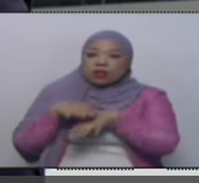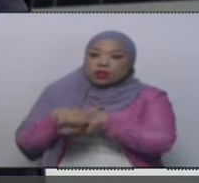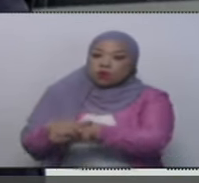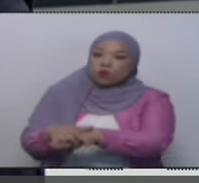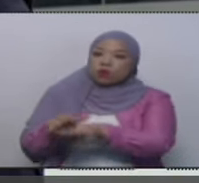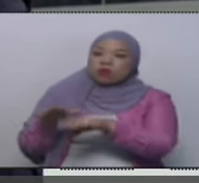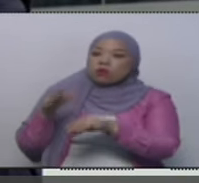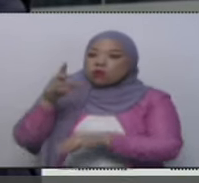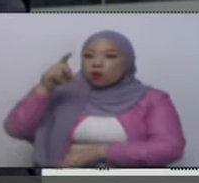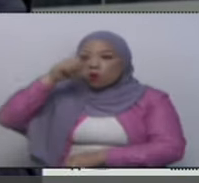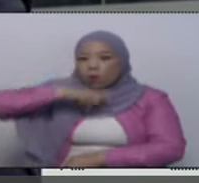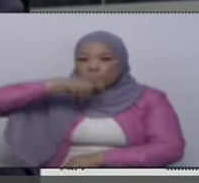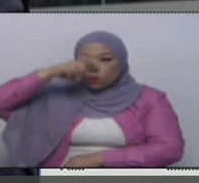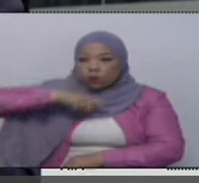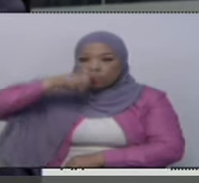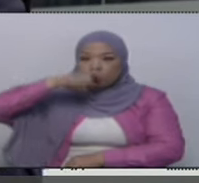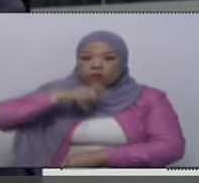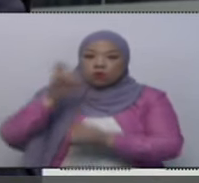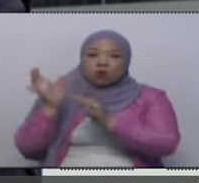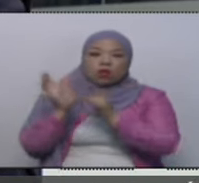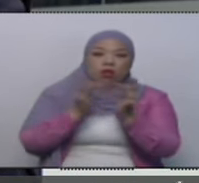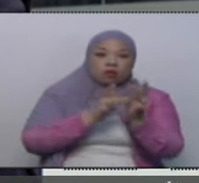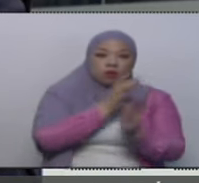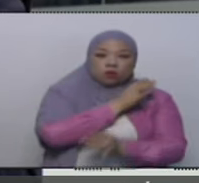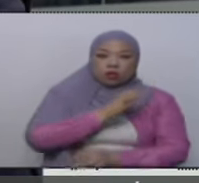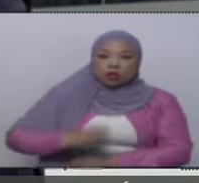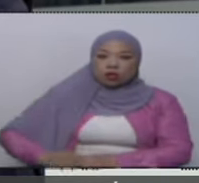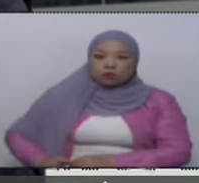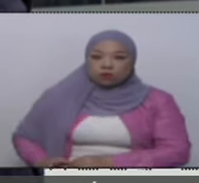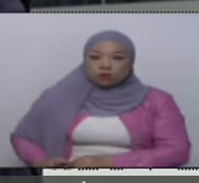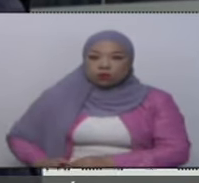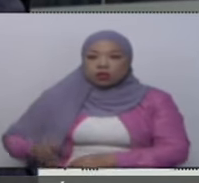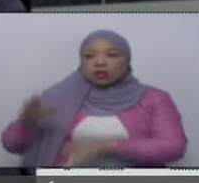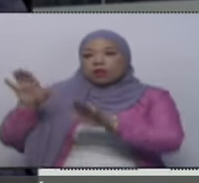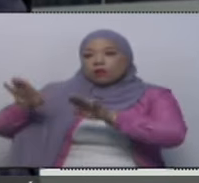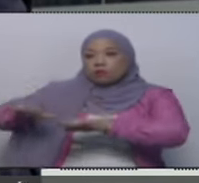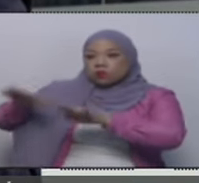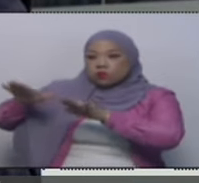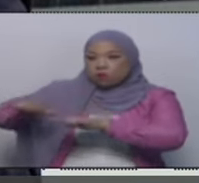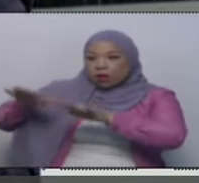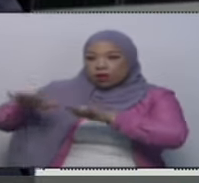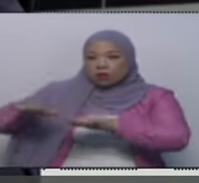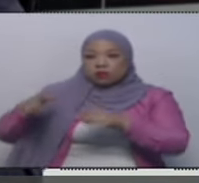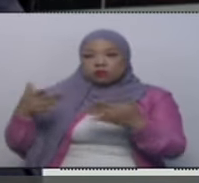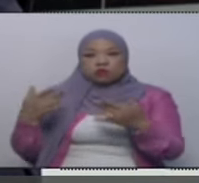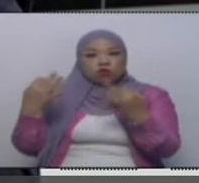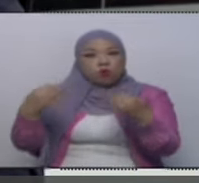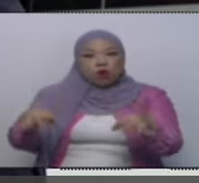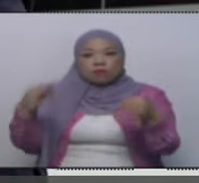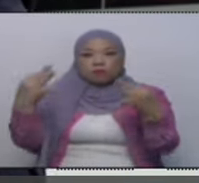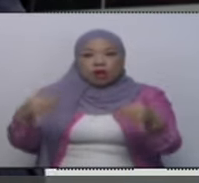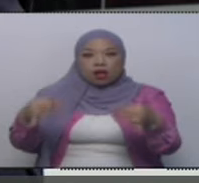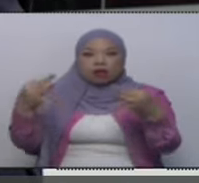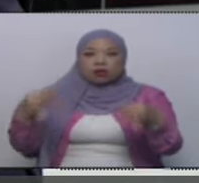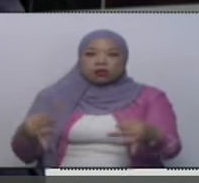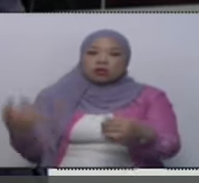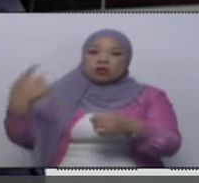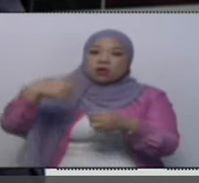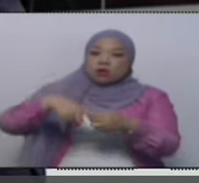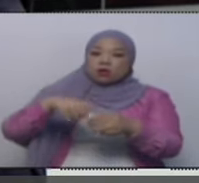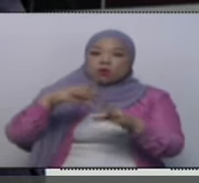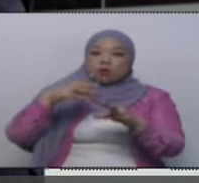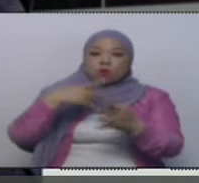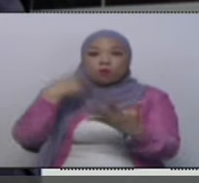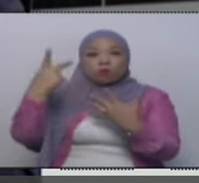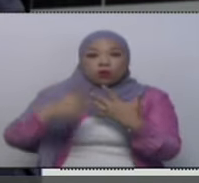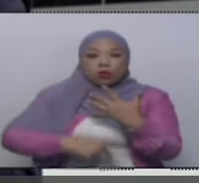del judaísmo, del cristianismo y del islam, siempre, hasta que se entronizó el